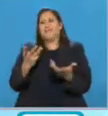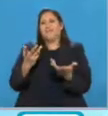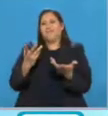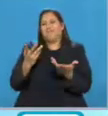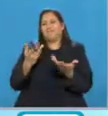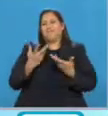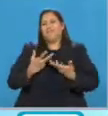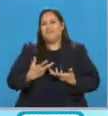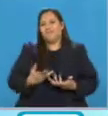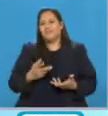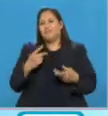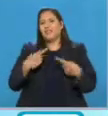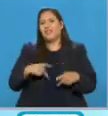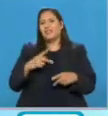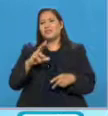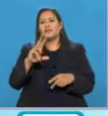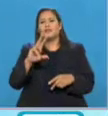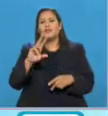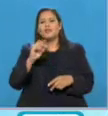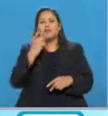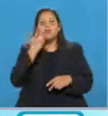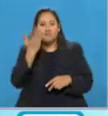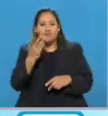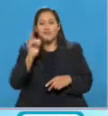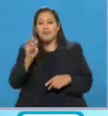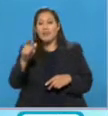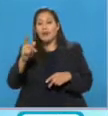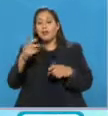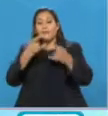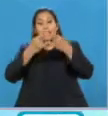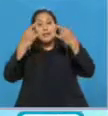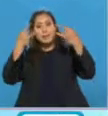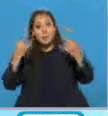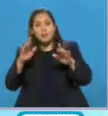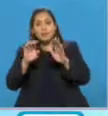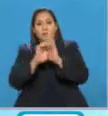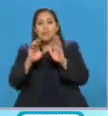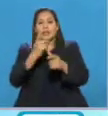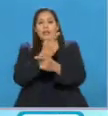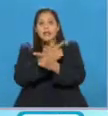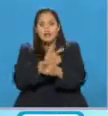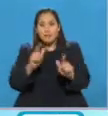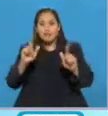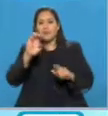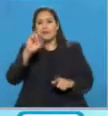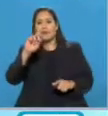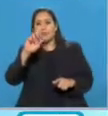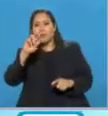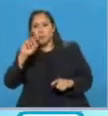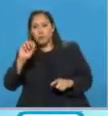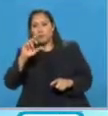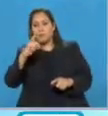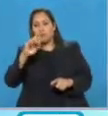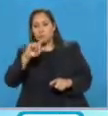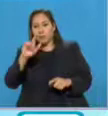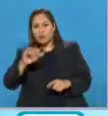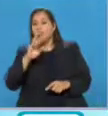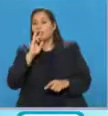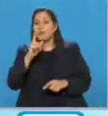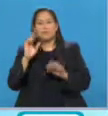hagan. A veces radical implica tener un documental como La libertad del diablo de Berardo González, uno de los mejores